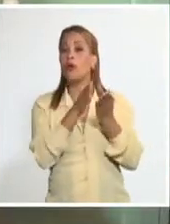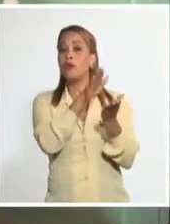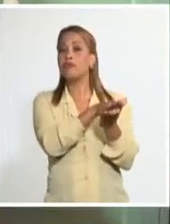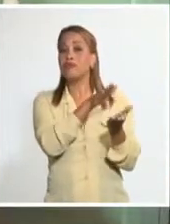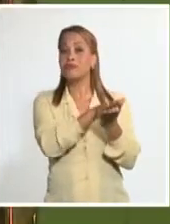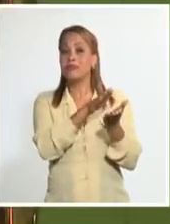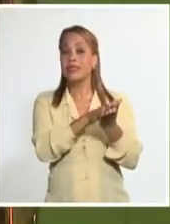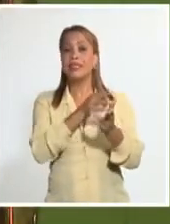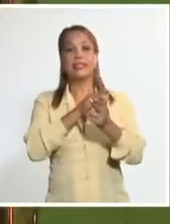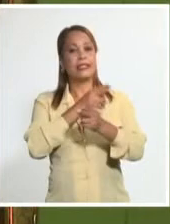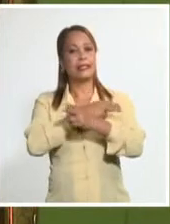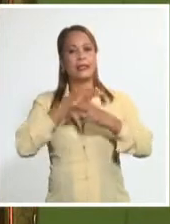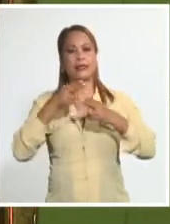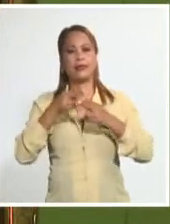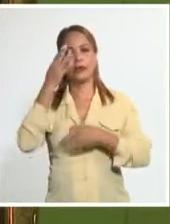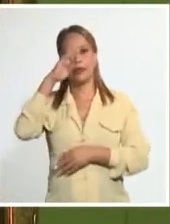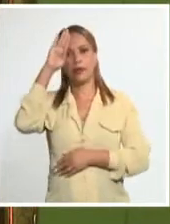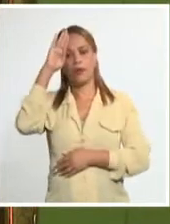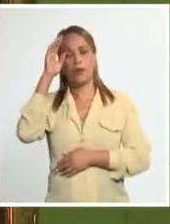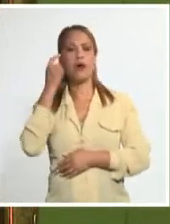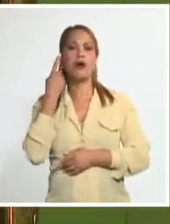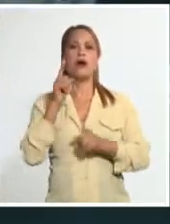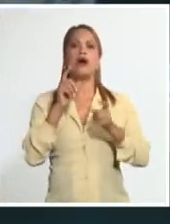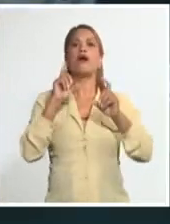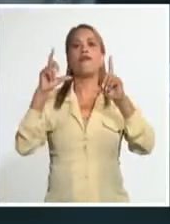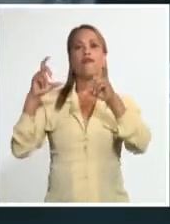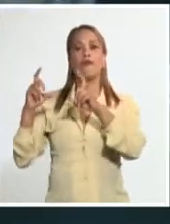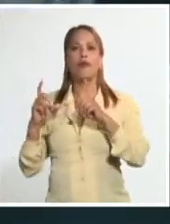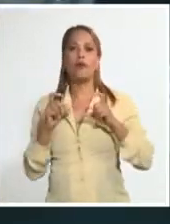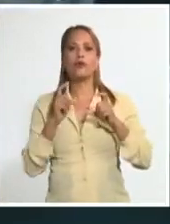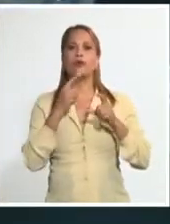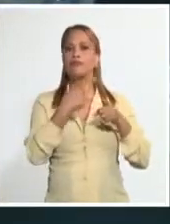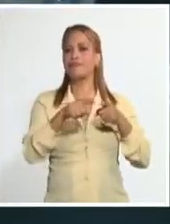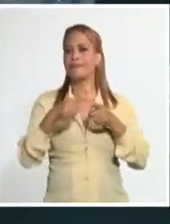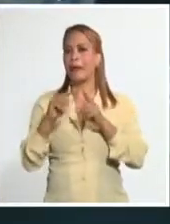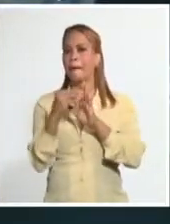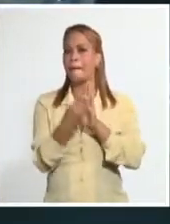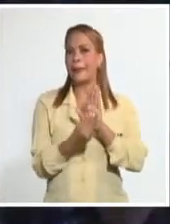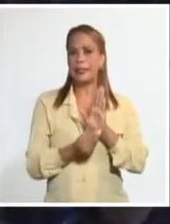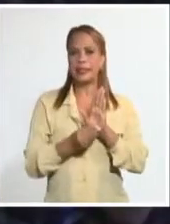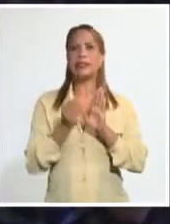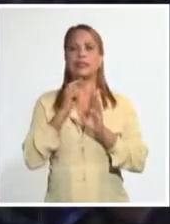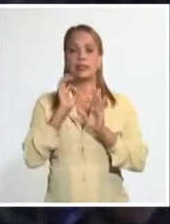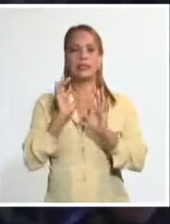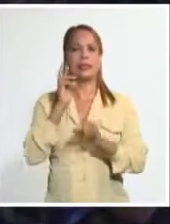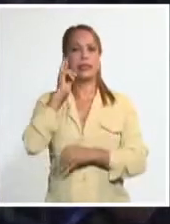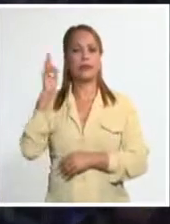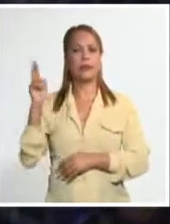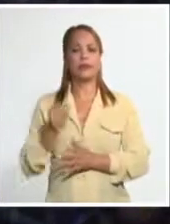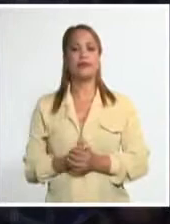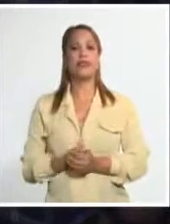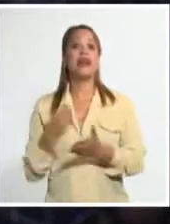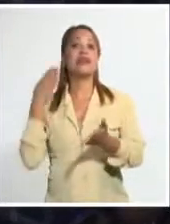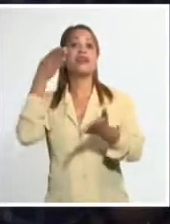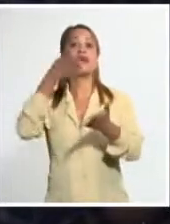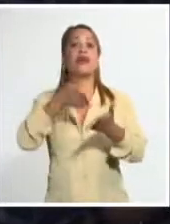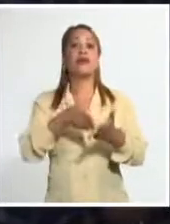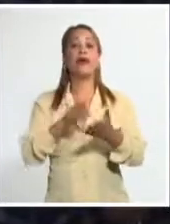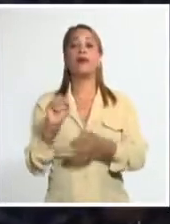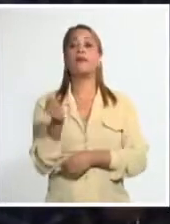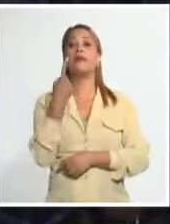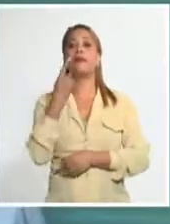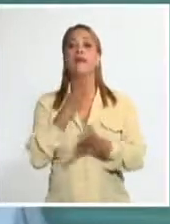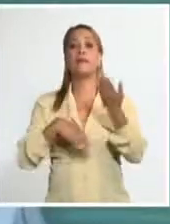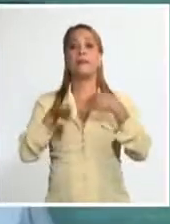celosamente objetos, fotos y mapas de la dicha grande del apóstol. Hasta el lugar llegó el primer ministro de la República de